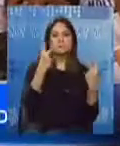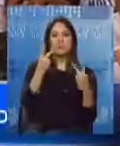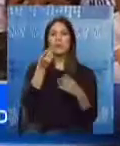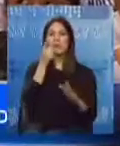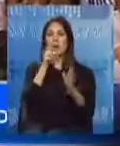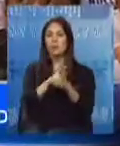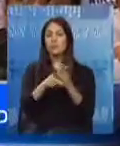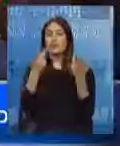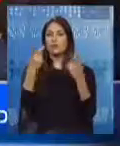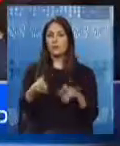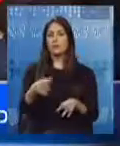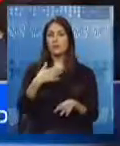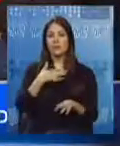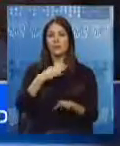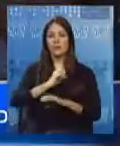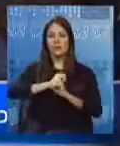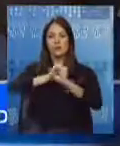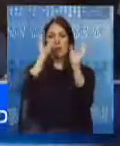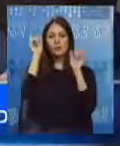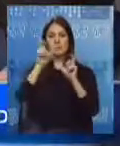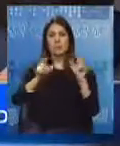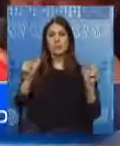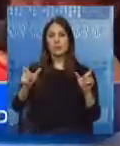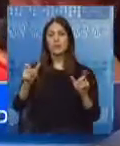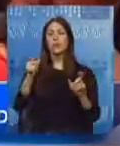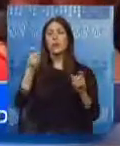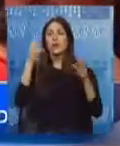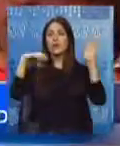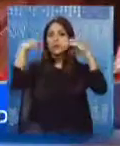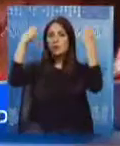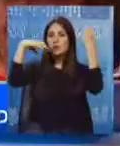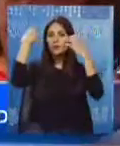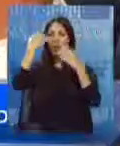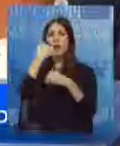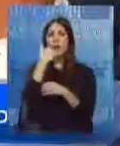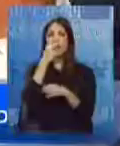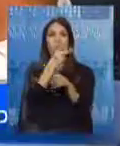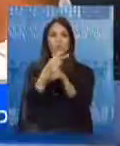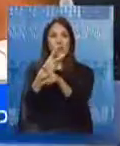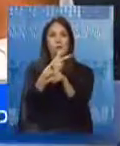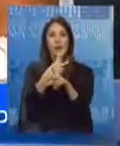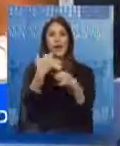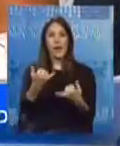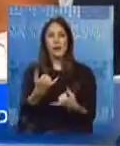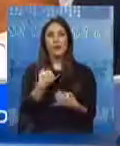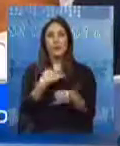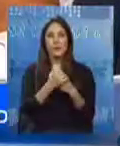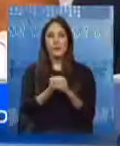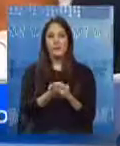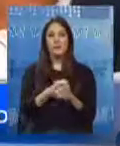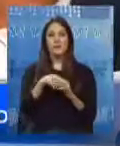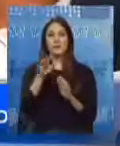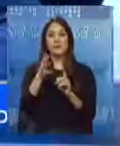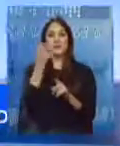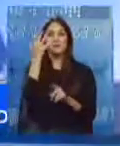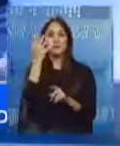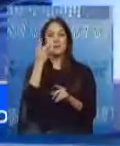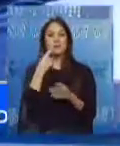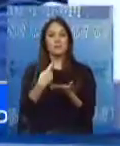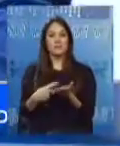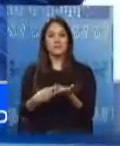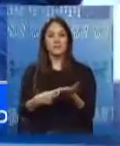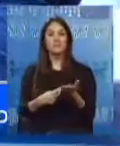y puso las reglas claras ante los dueños de centros nocturnos quienes esperan que ahora sí en la quinta reunión y con un quinto